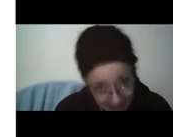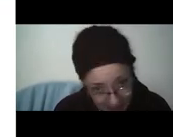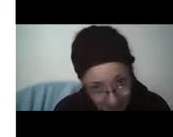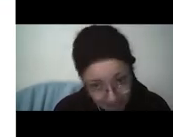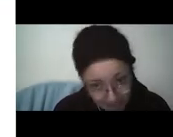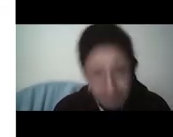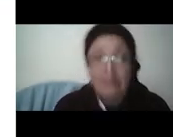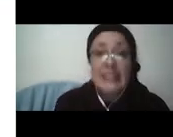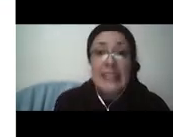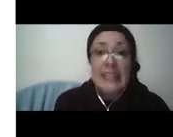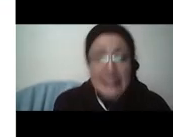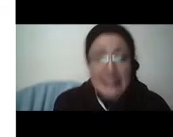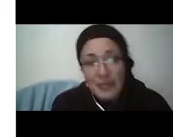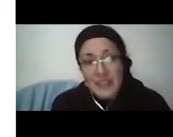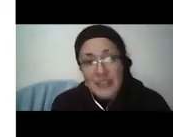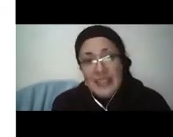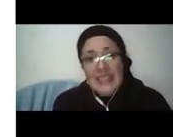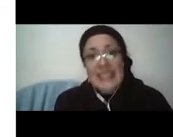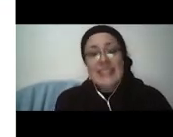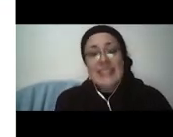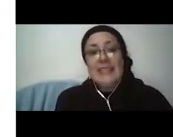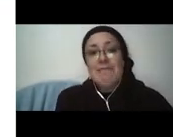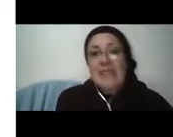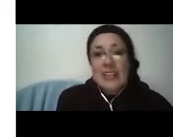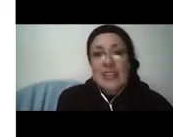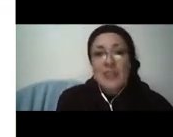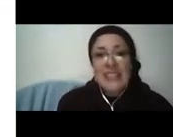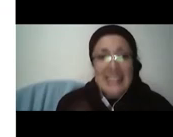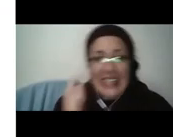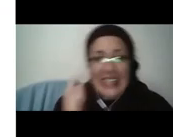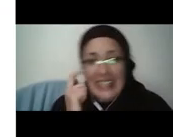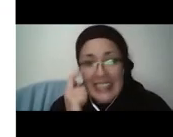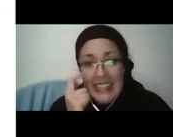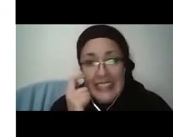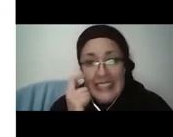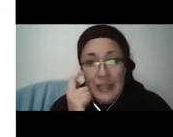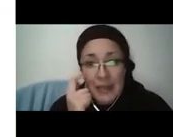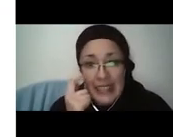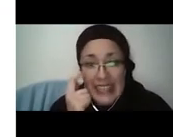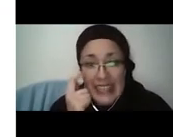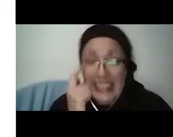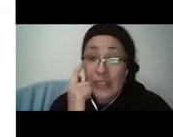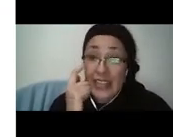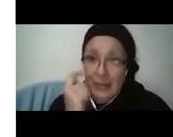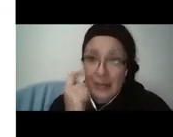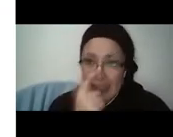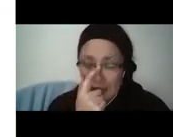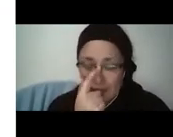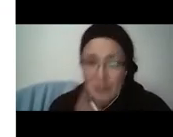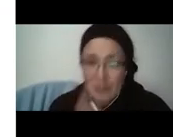eléctrica. Si pasamos a la siguiente, ¿cómo se genera la energía eléctrica en una planta